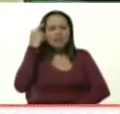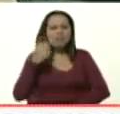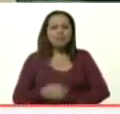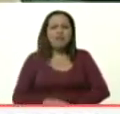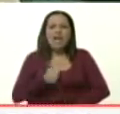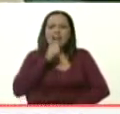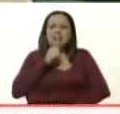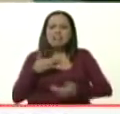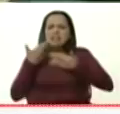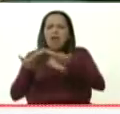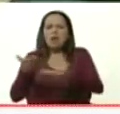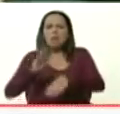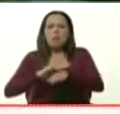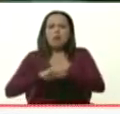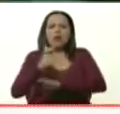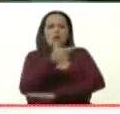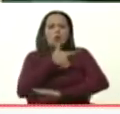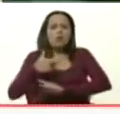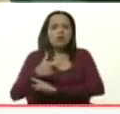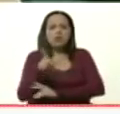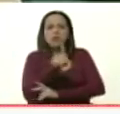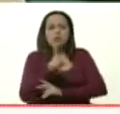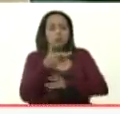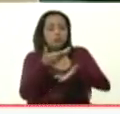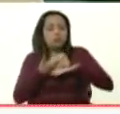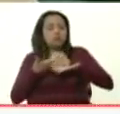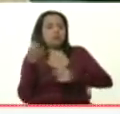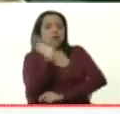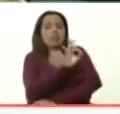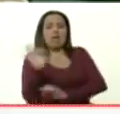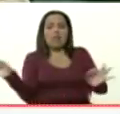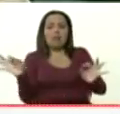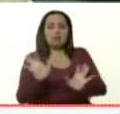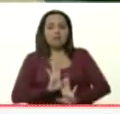porque el gobierno de Iván Duque no las ha solicitado.